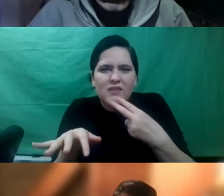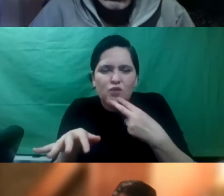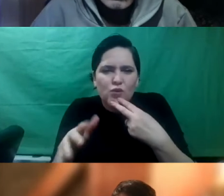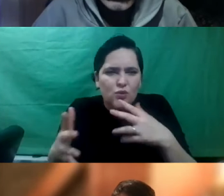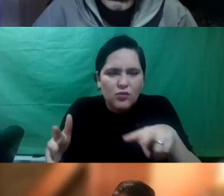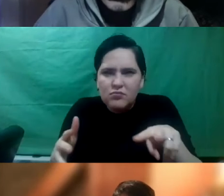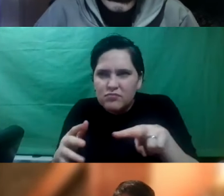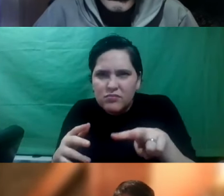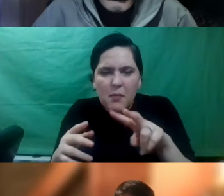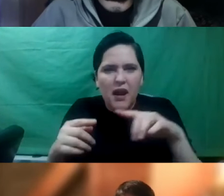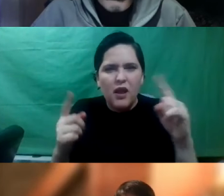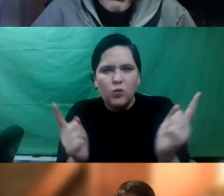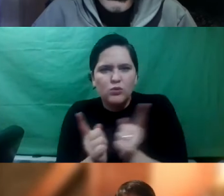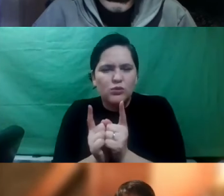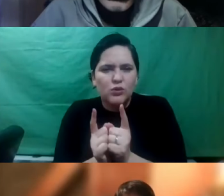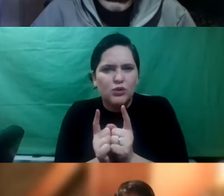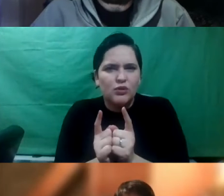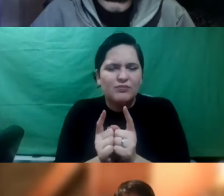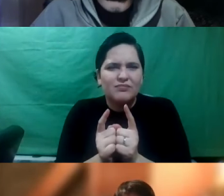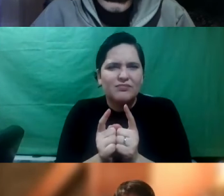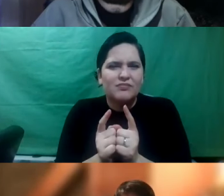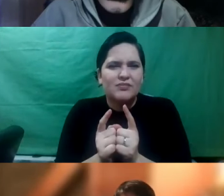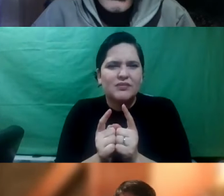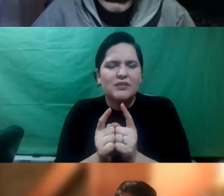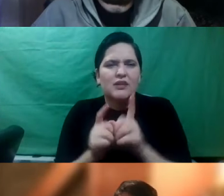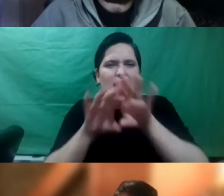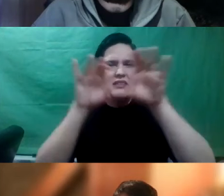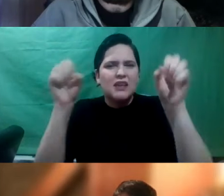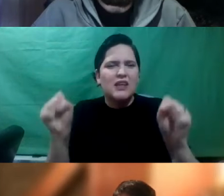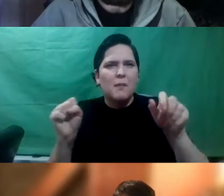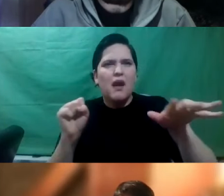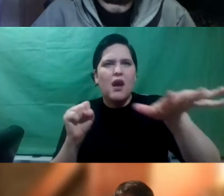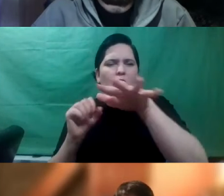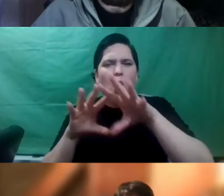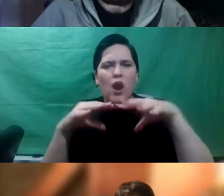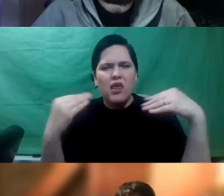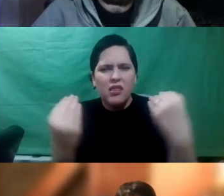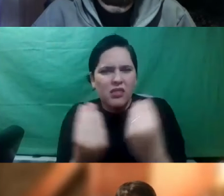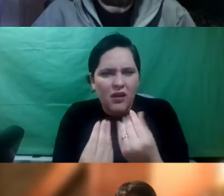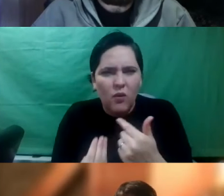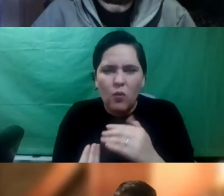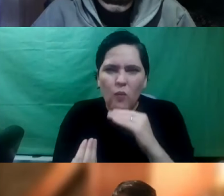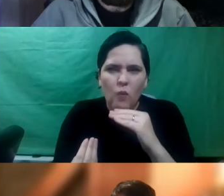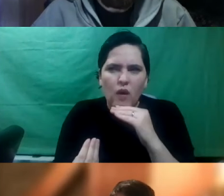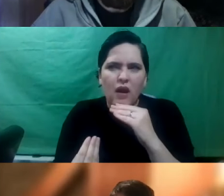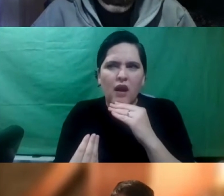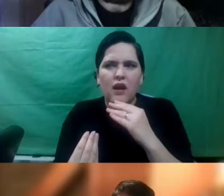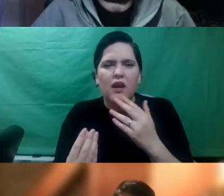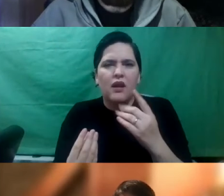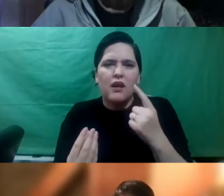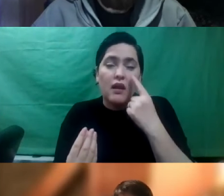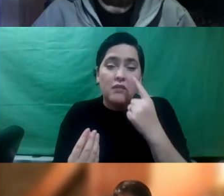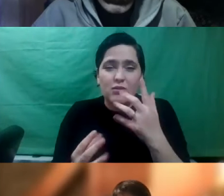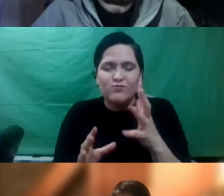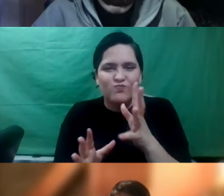como del reduccionismo, hasta cómo fue como los sistemas holísticos, por así decirlo, como lo que habló sobre los sistemas emergentes. Y no sé, siempre estoy con